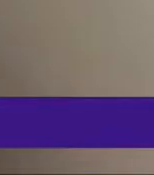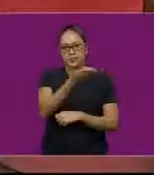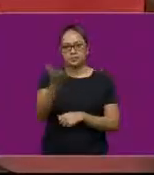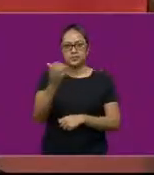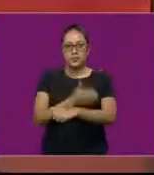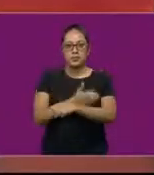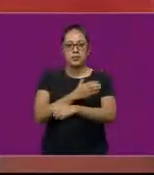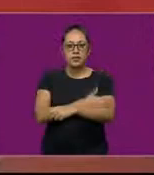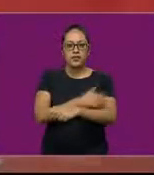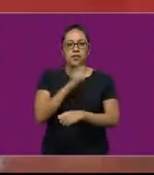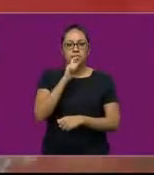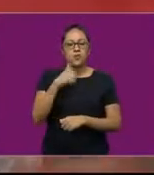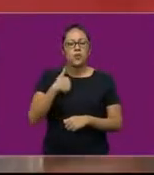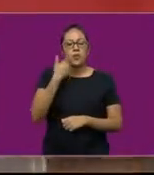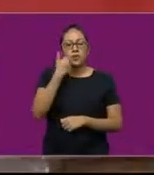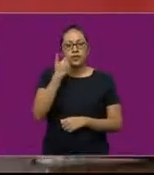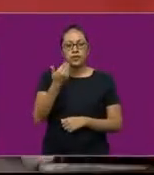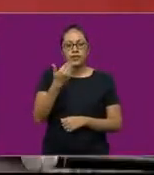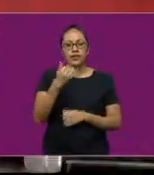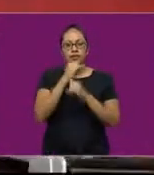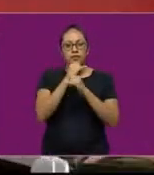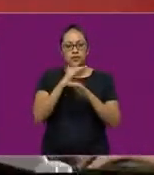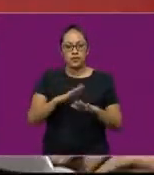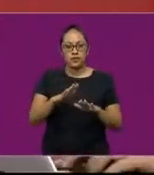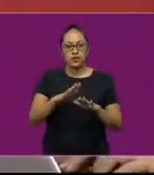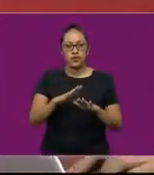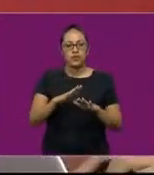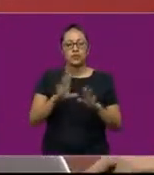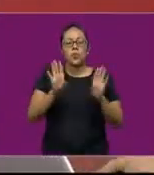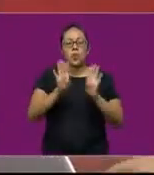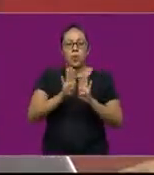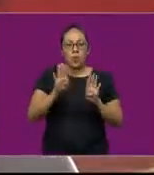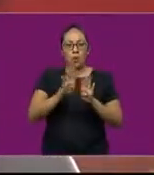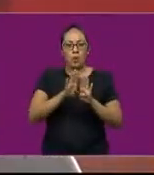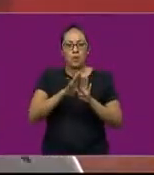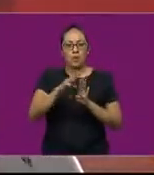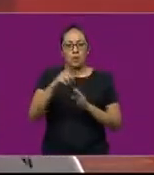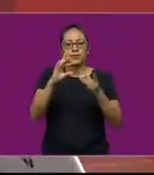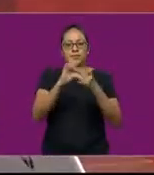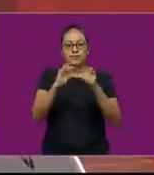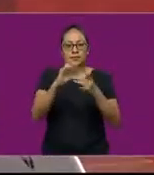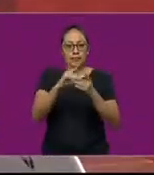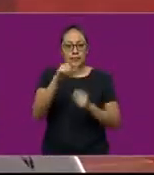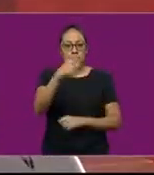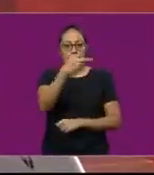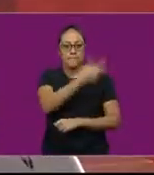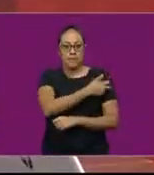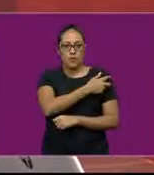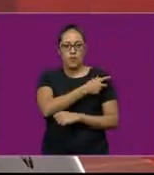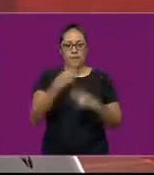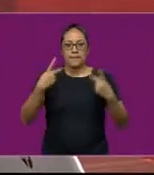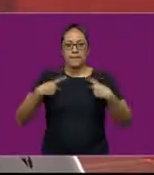viernes. Informo del avance del estado de vacunación en el personal de salud de primera línea